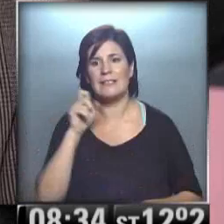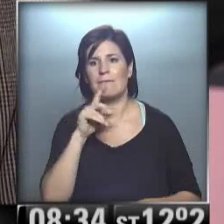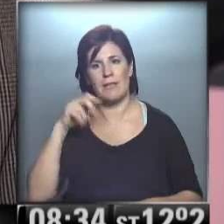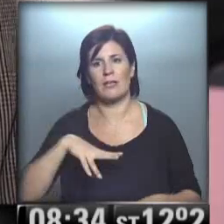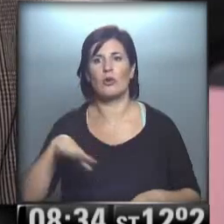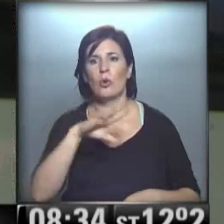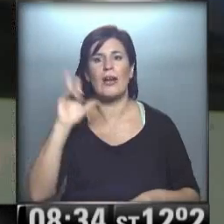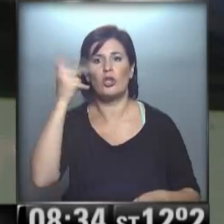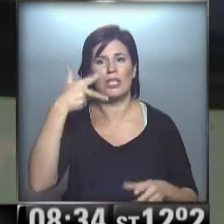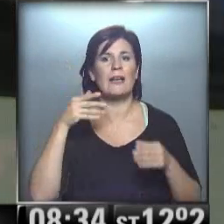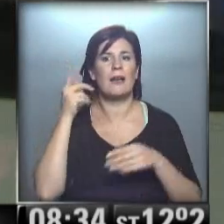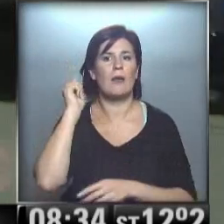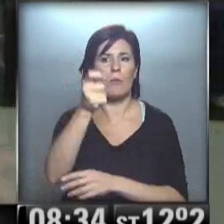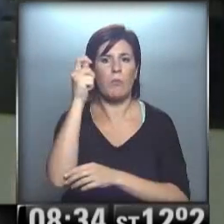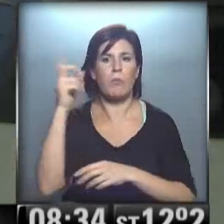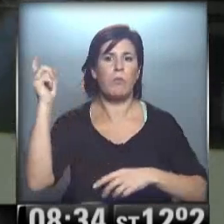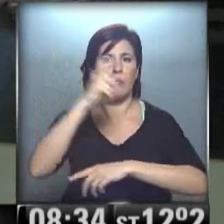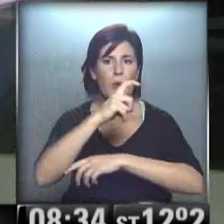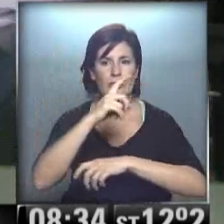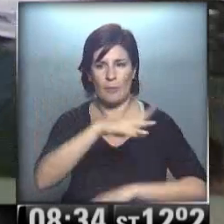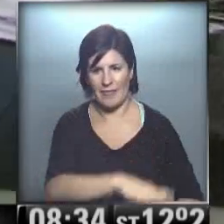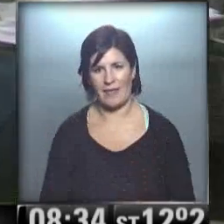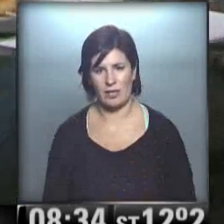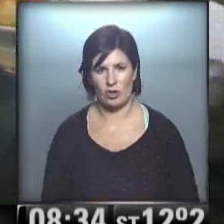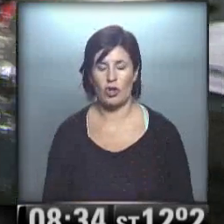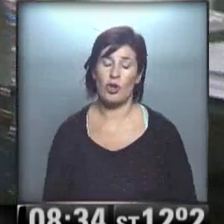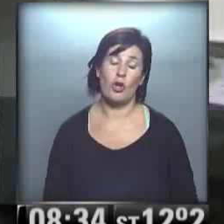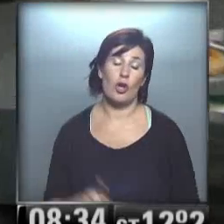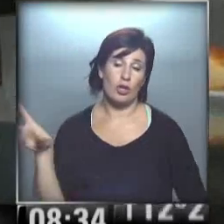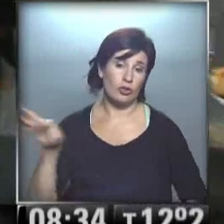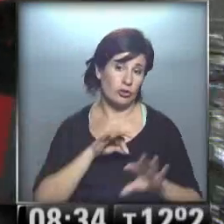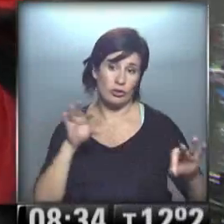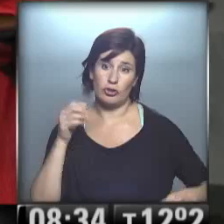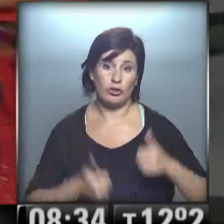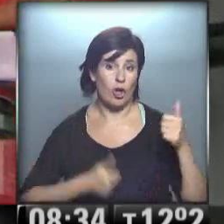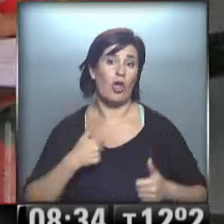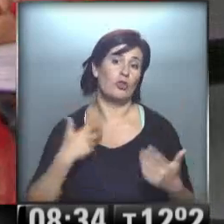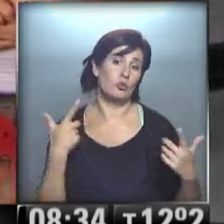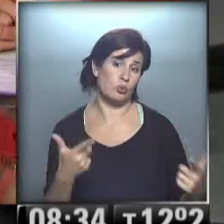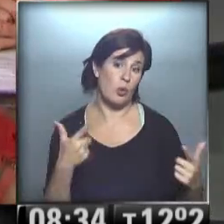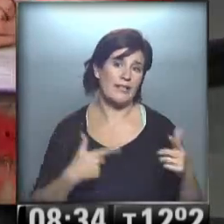de puerto madero y deseamos lo mejor a todos los nominados y especialmente a los de la casa claro felicitaciones para todos